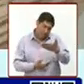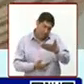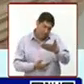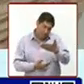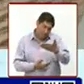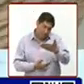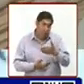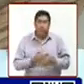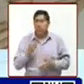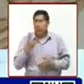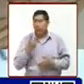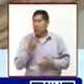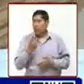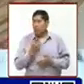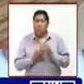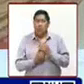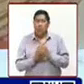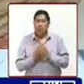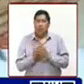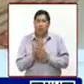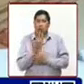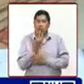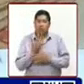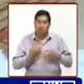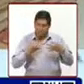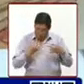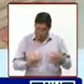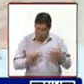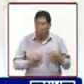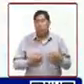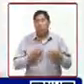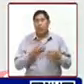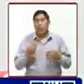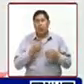no solamente son de crecimiento, son de solvencia,